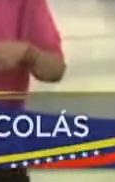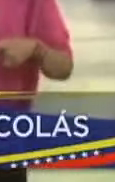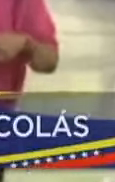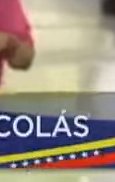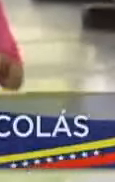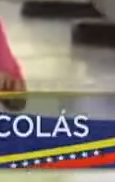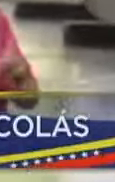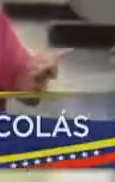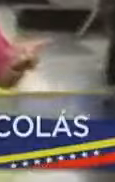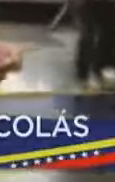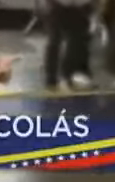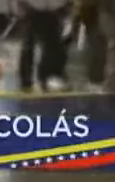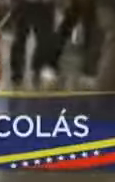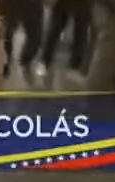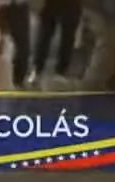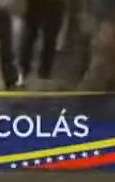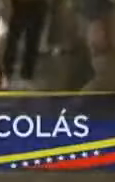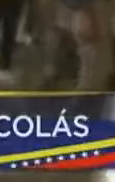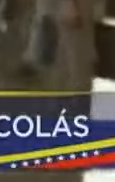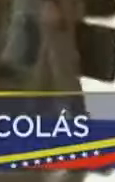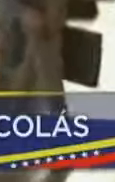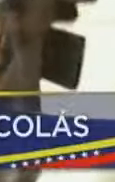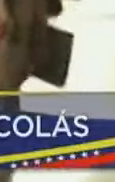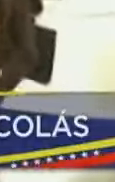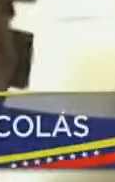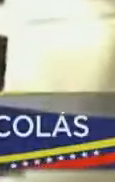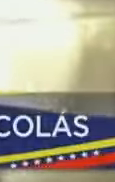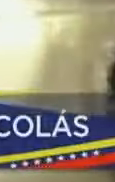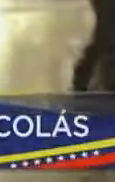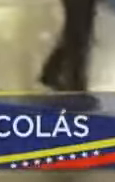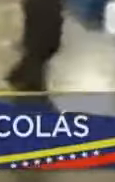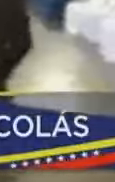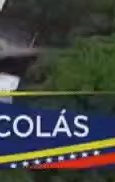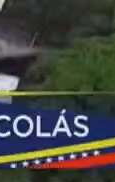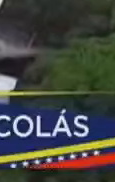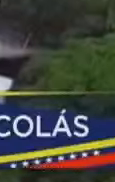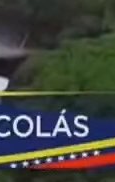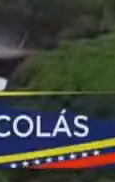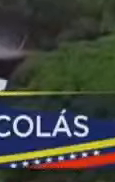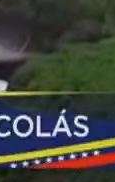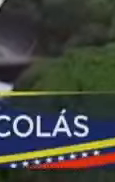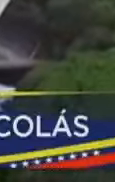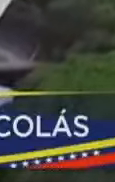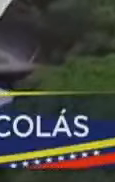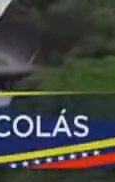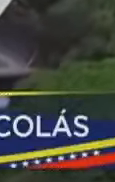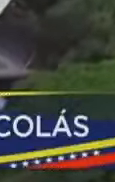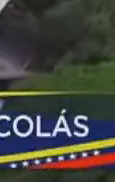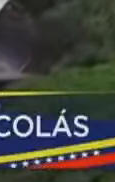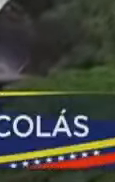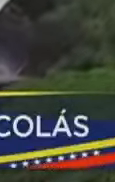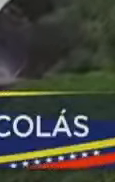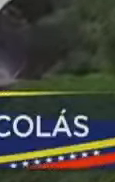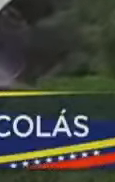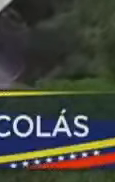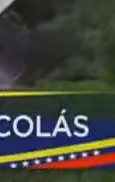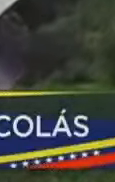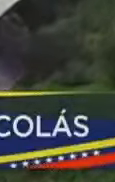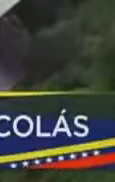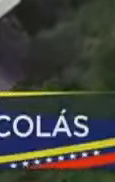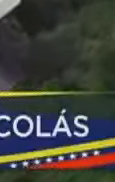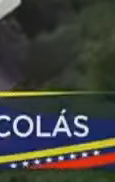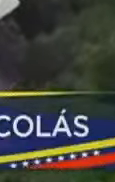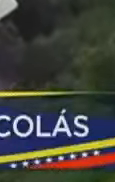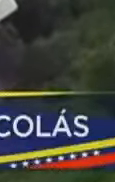seguridad y estabilidad. El poder debe seguir siendo del pueblo. Entonces allí camina el jefe de Estado Nicolás Maduro Moros en compañía de la